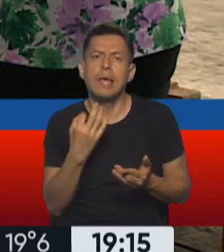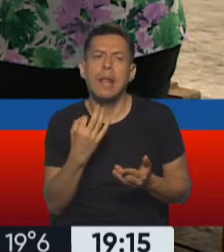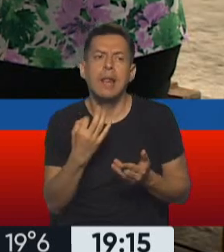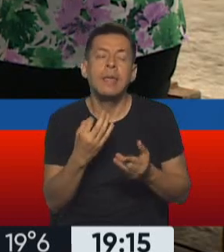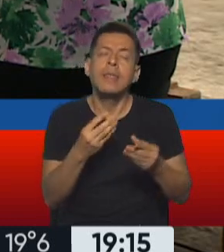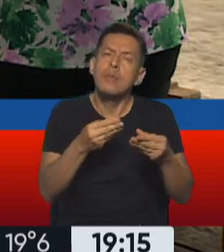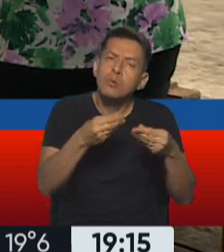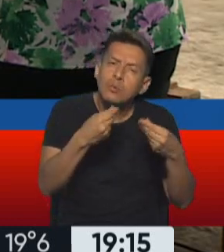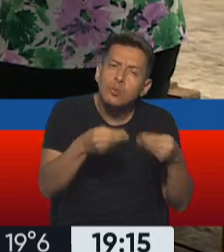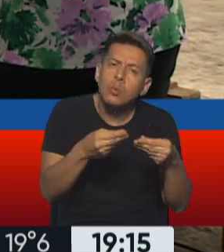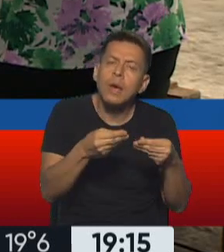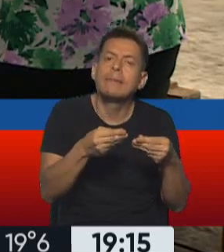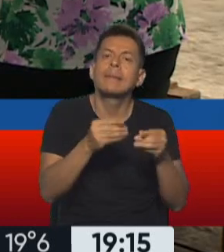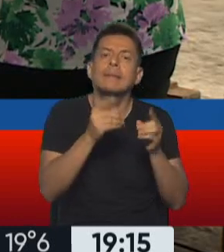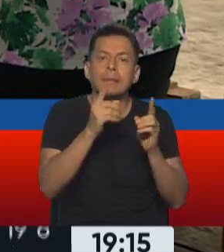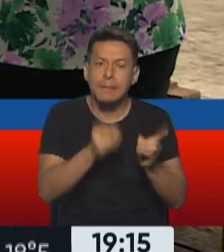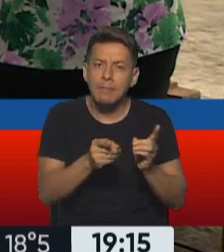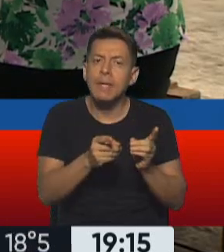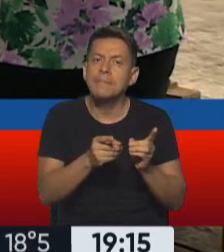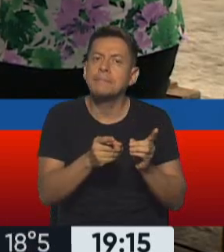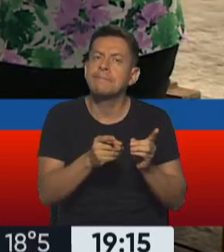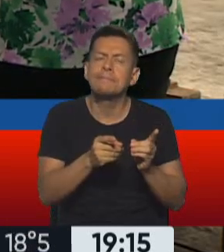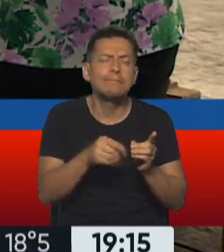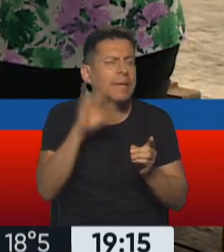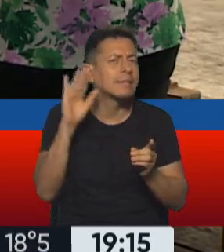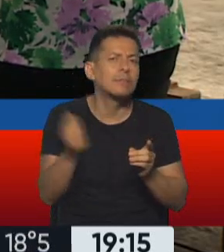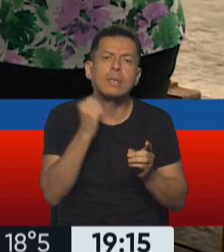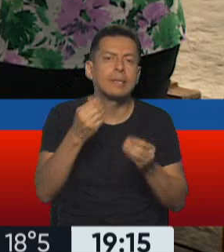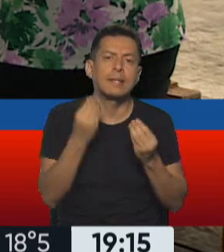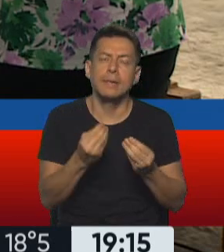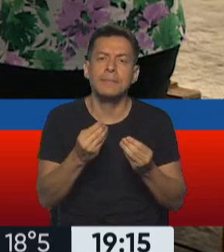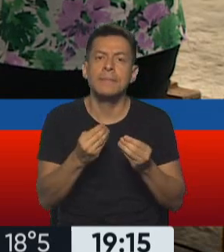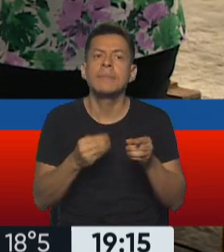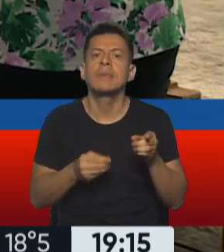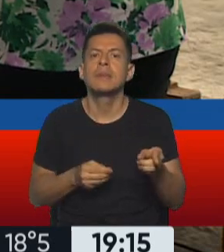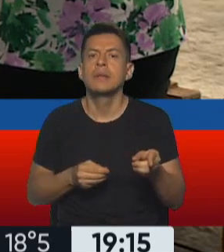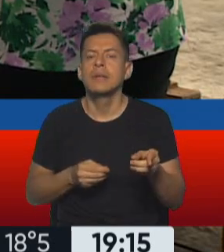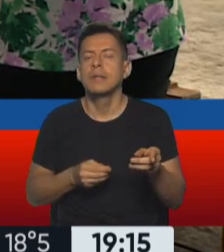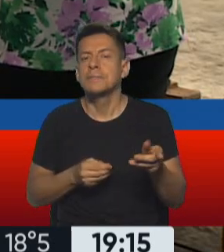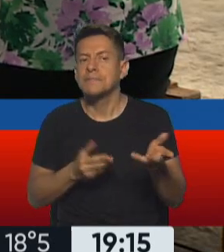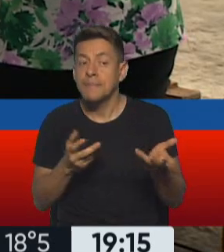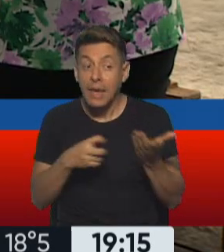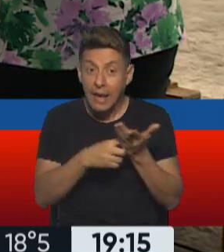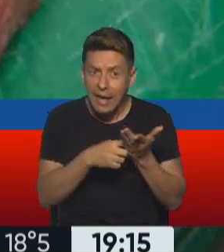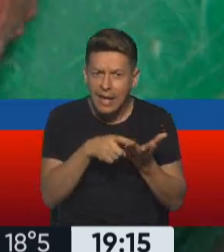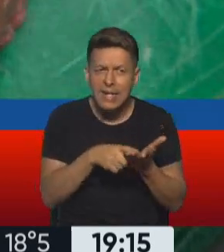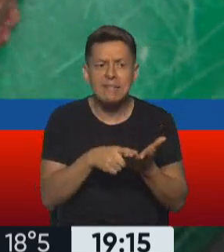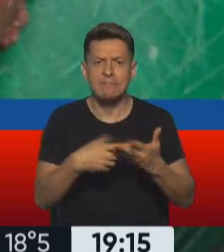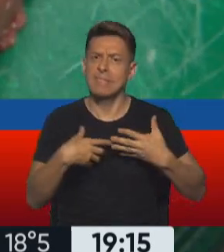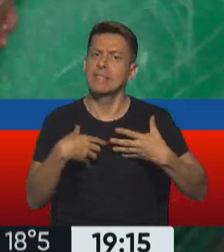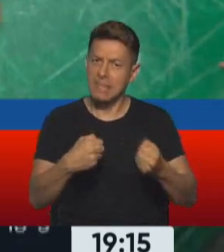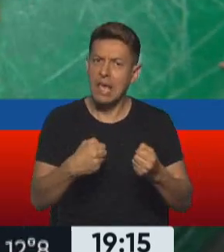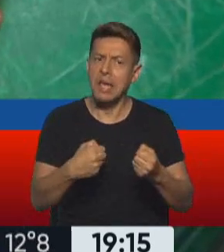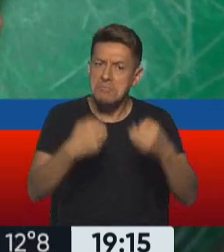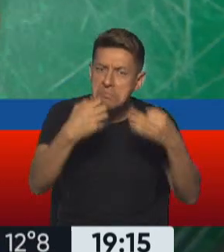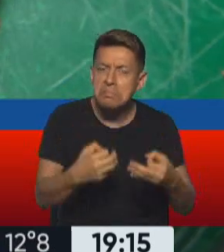tierna, pero la característica más grande es la sanidad y